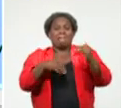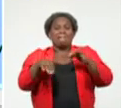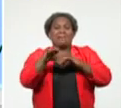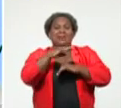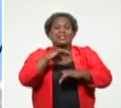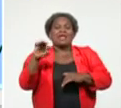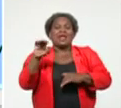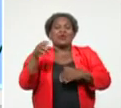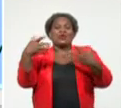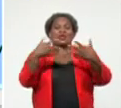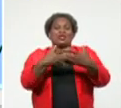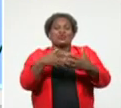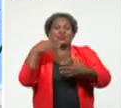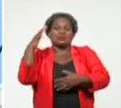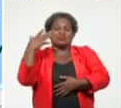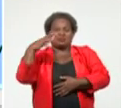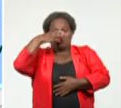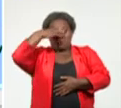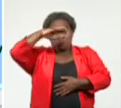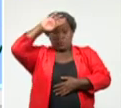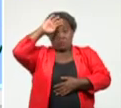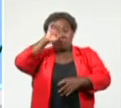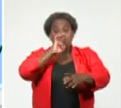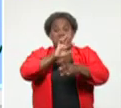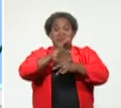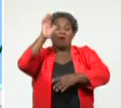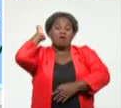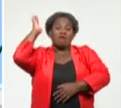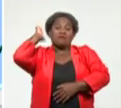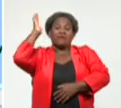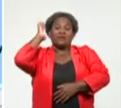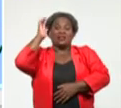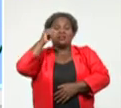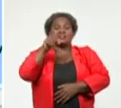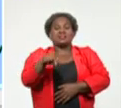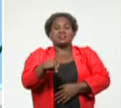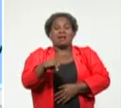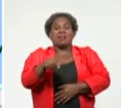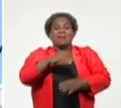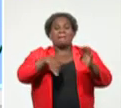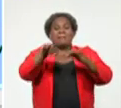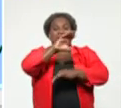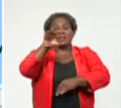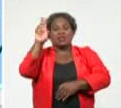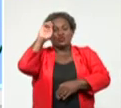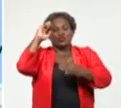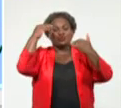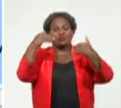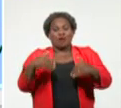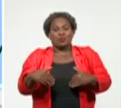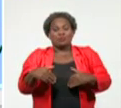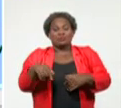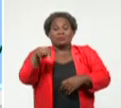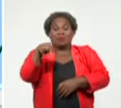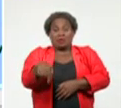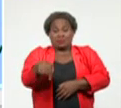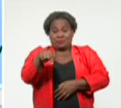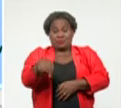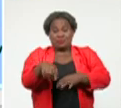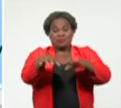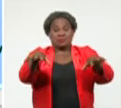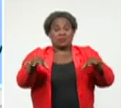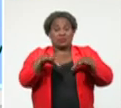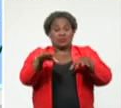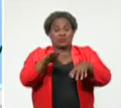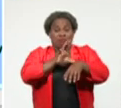la República de Cuba. De inmediato iniciamos la conferencia de prensa del Ministerio de Salud Pública sobre la actualización de la situación epidemiológica